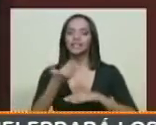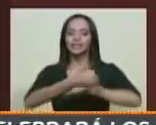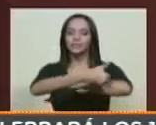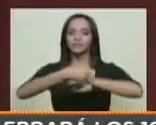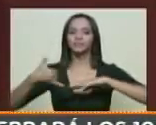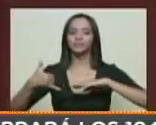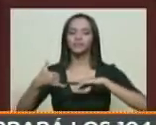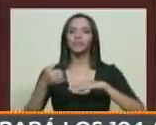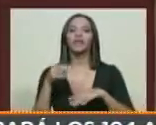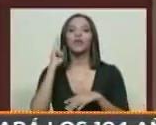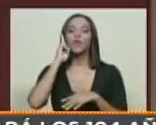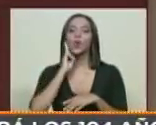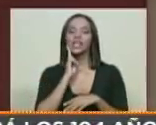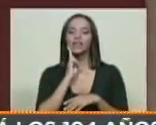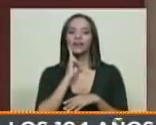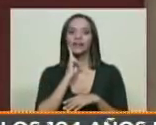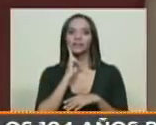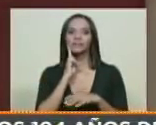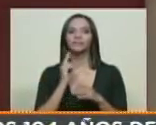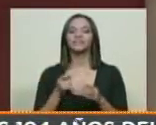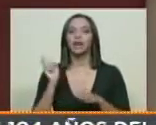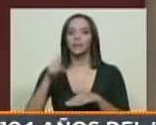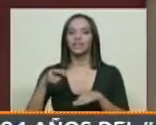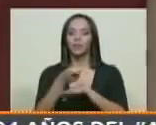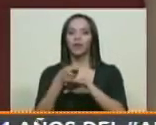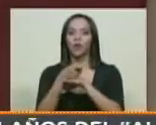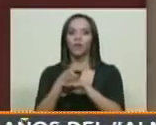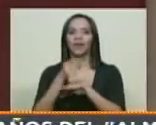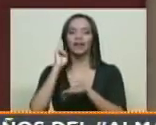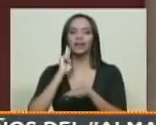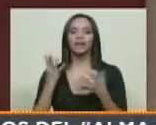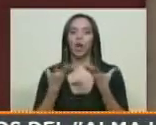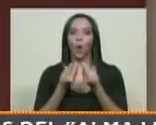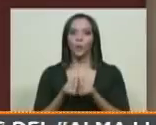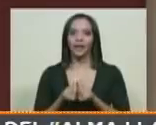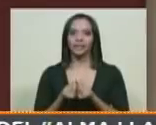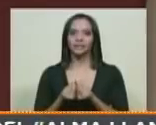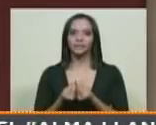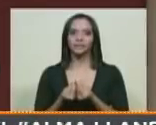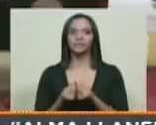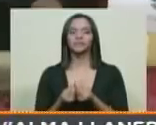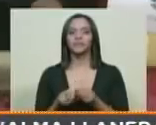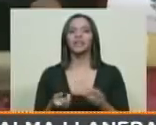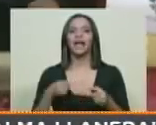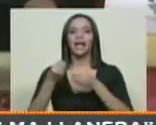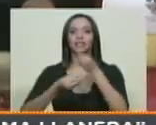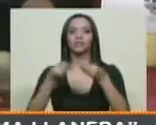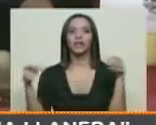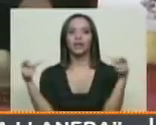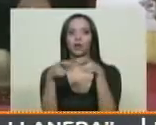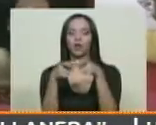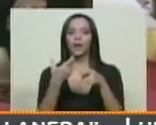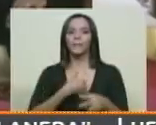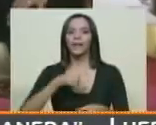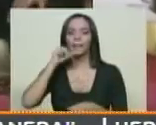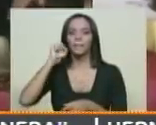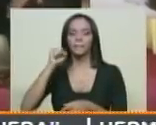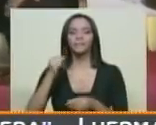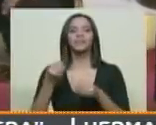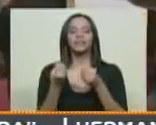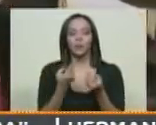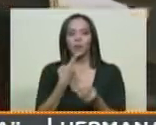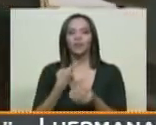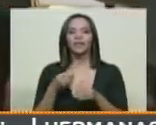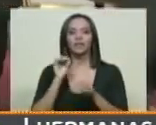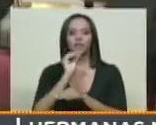Bolívar. Aquí está el gobernador Noguera Prieti también, que nos acompaña. Se ha sostenido una reunión con el presidente Maduro, tal como dijo la gobernadora. El